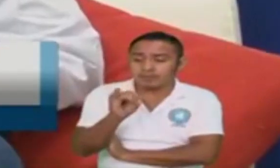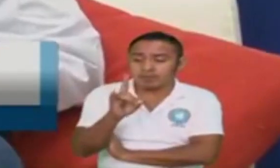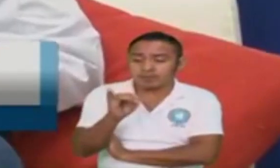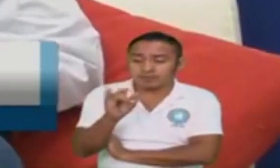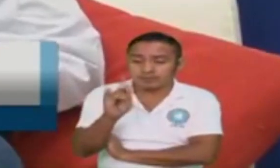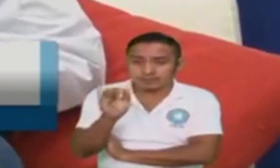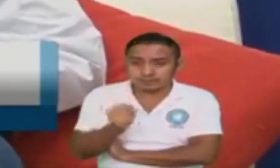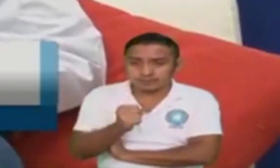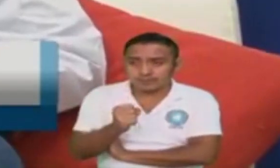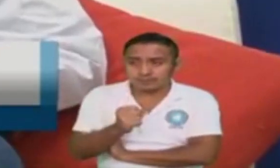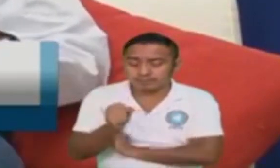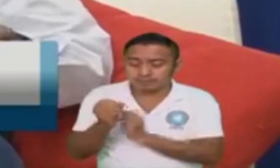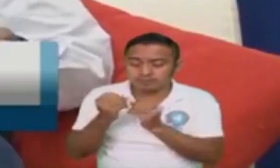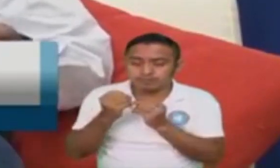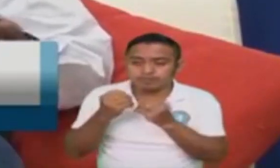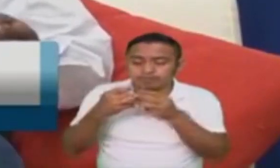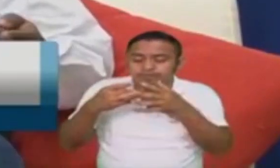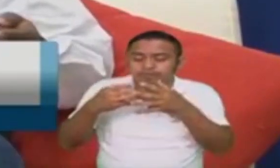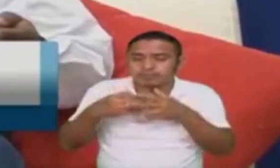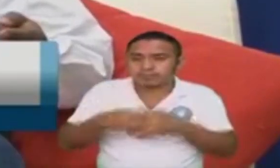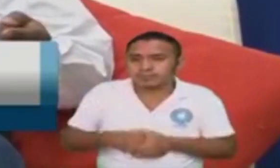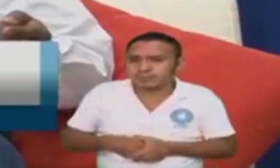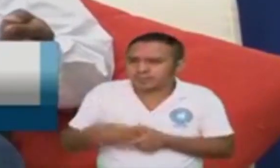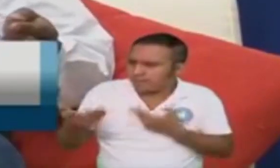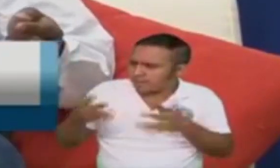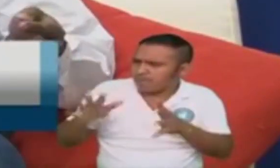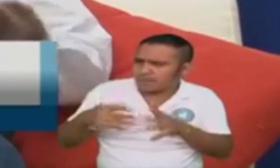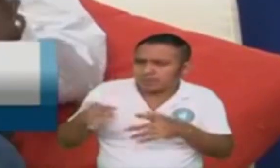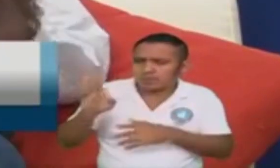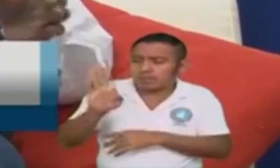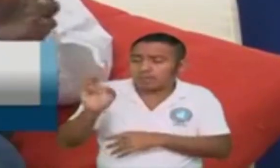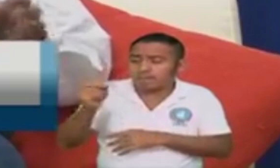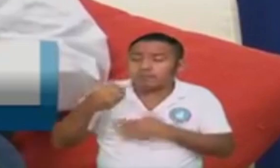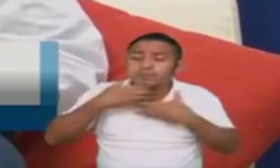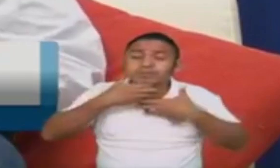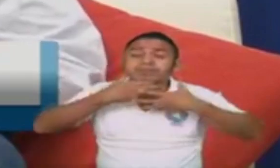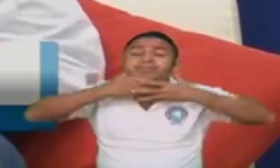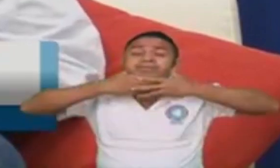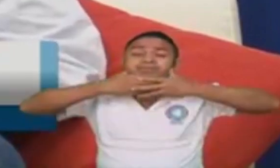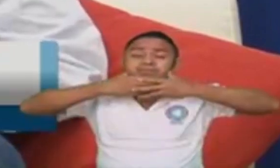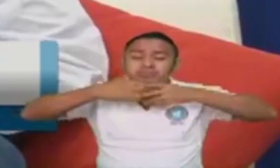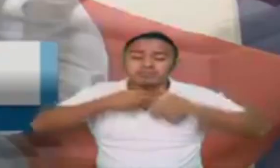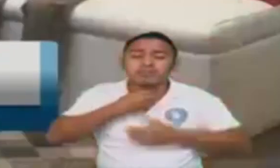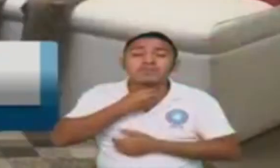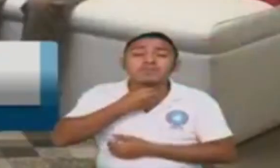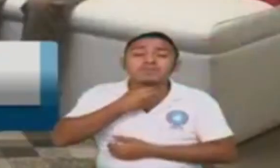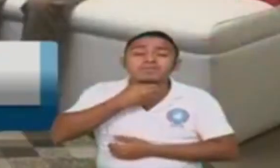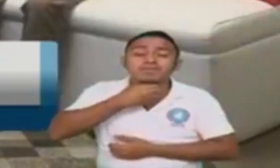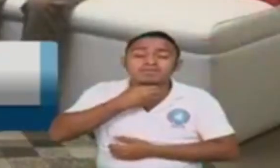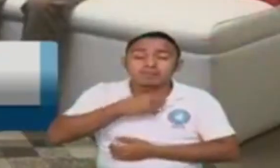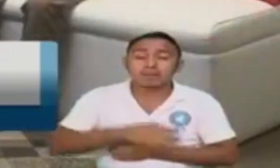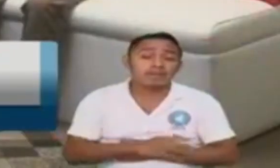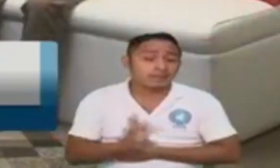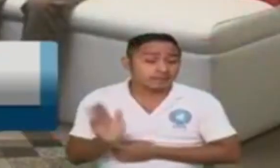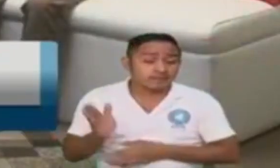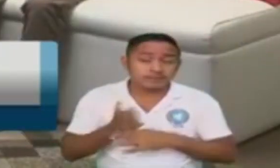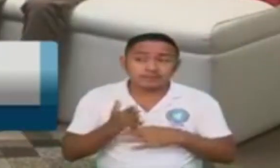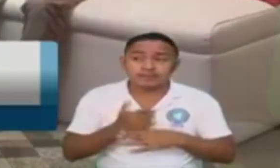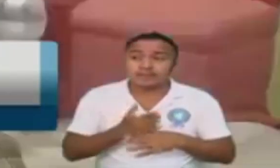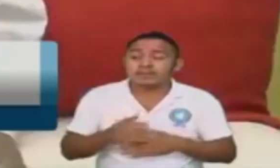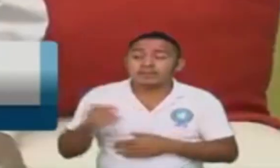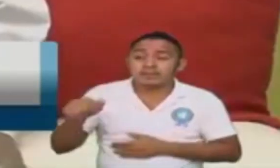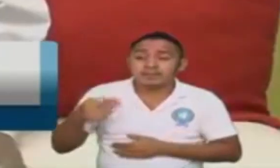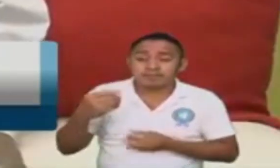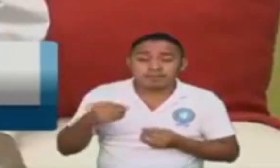hinchazón de la tiroides. Correcto. ¿Es parecido como al bocio o no? Sí, se parece al bocio, nada más que a veces hay muchas